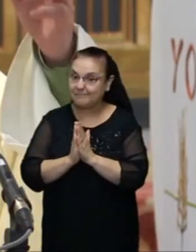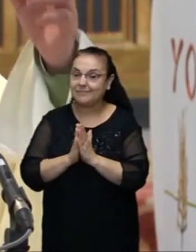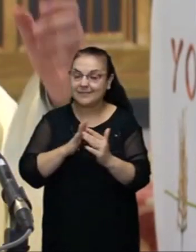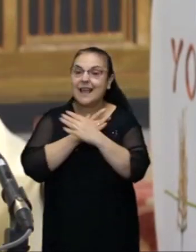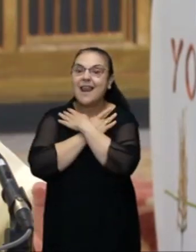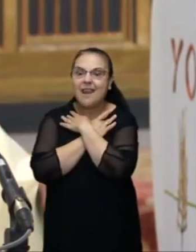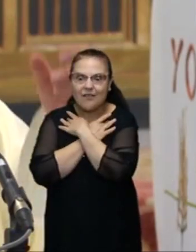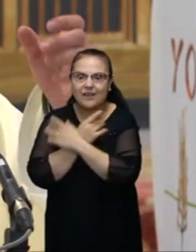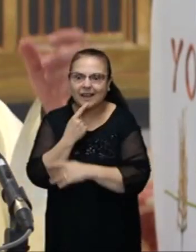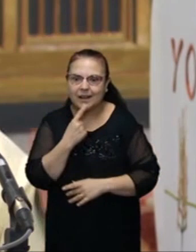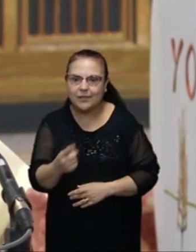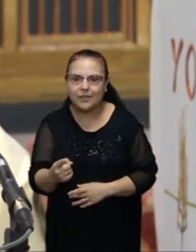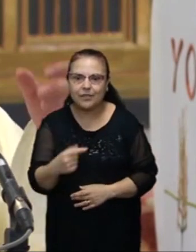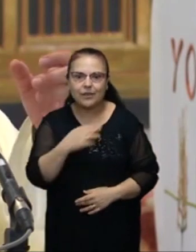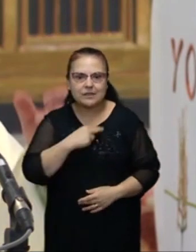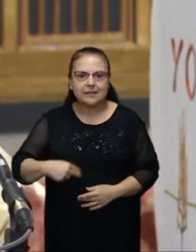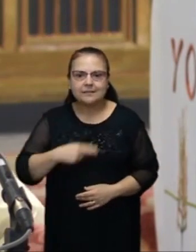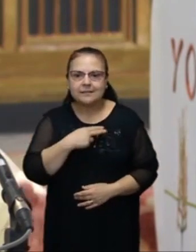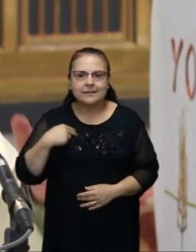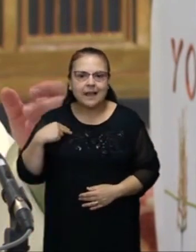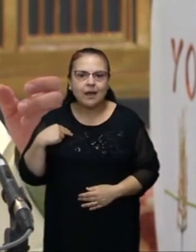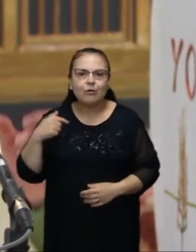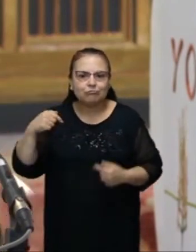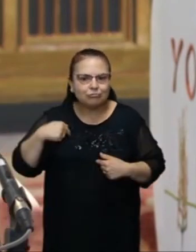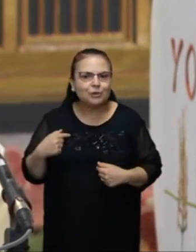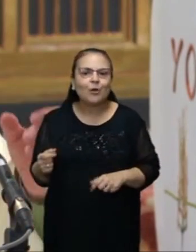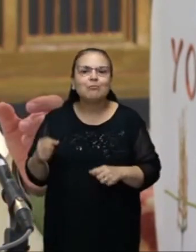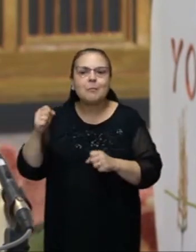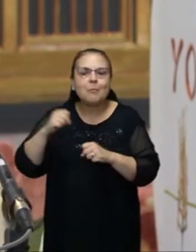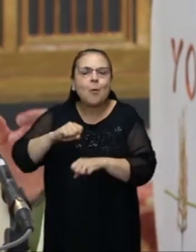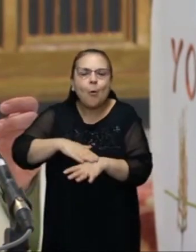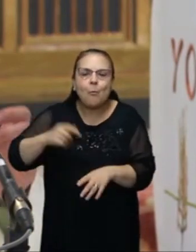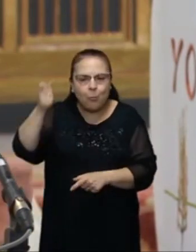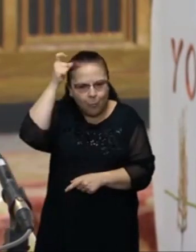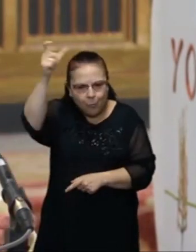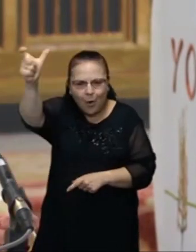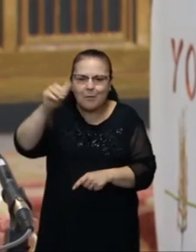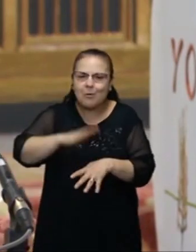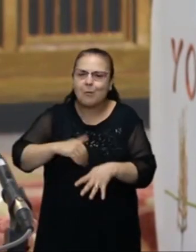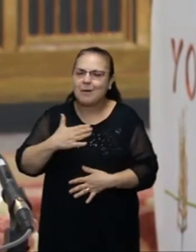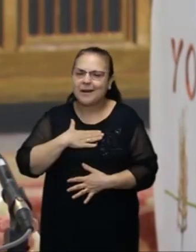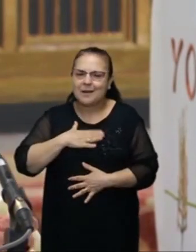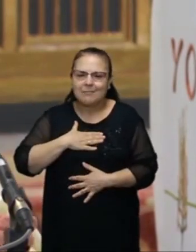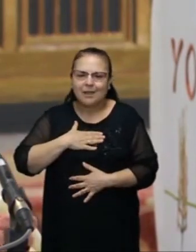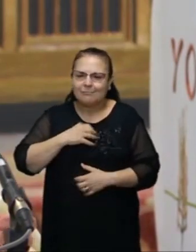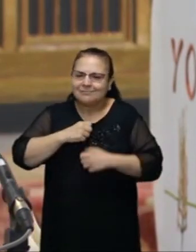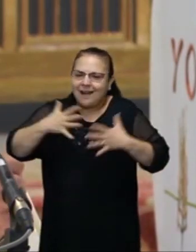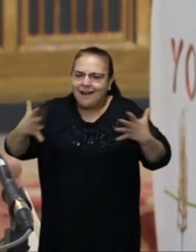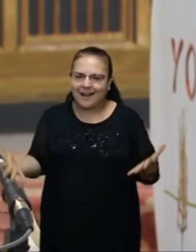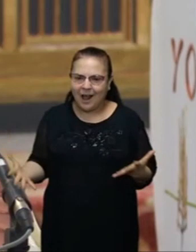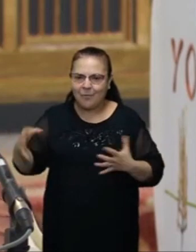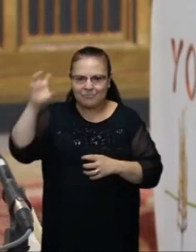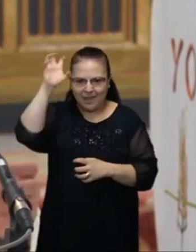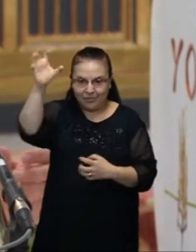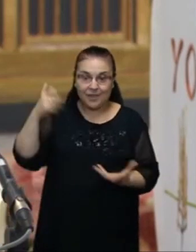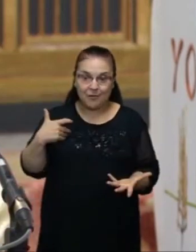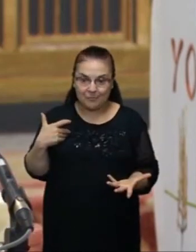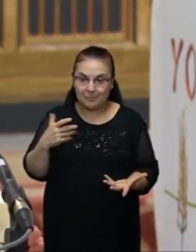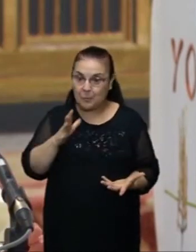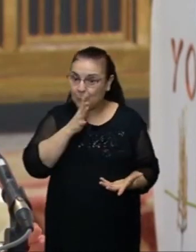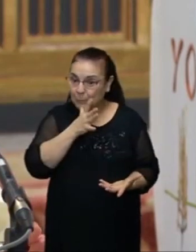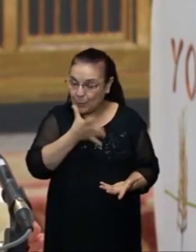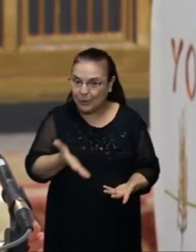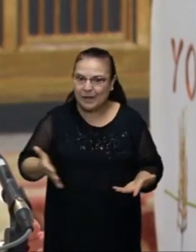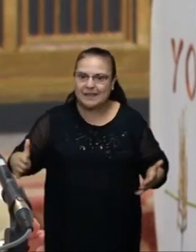Santiago, desde aquí protegeré y será un pueblo para mi hijo y será una gran nación. Por eso de ahí ha salido Teresa